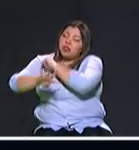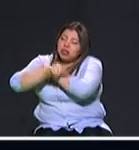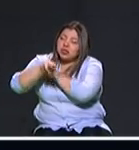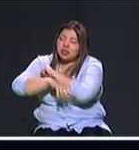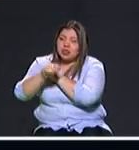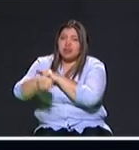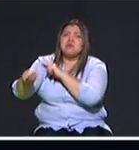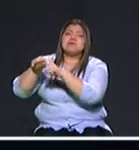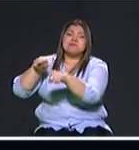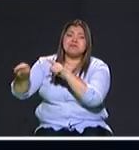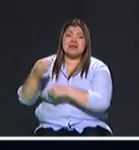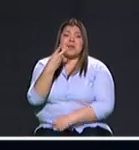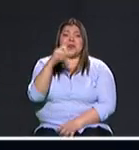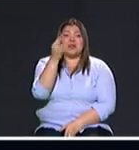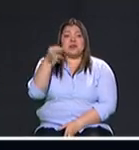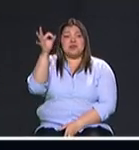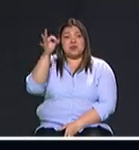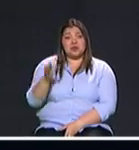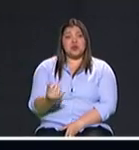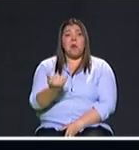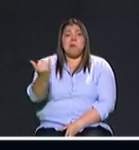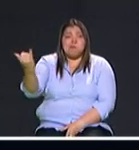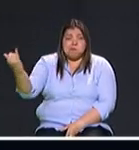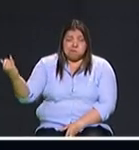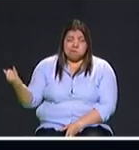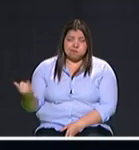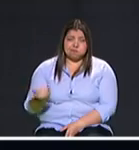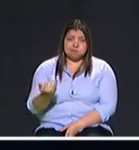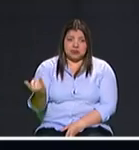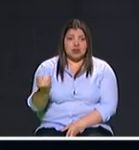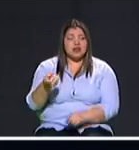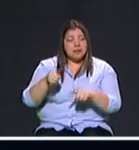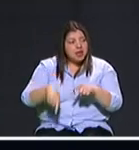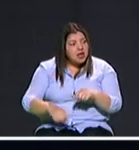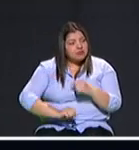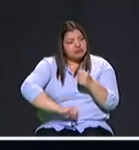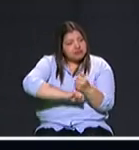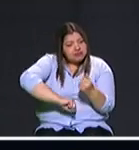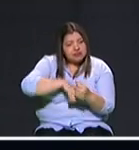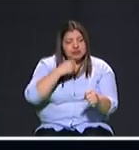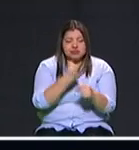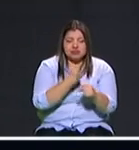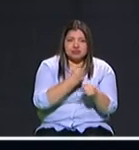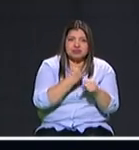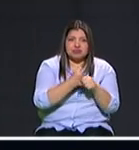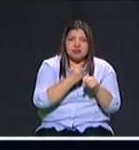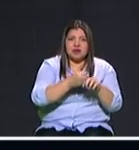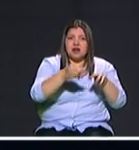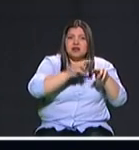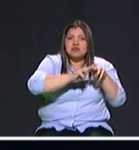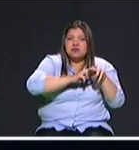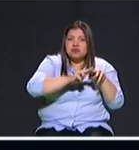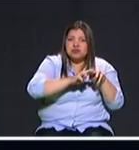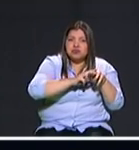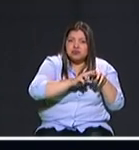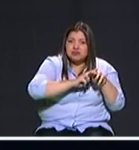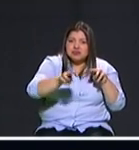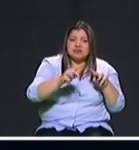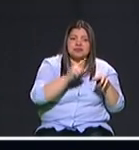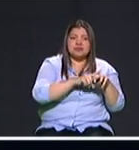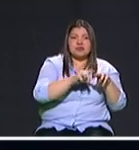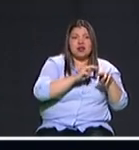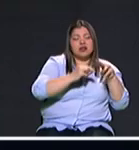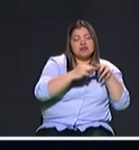punto fundamental dentro del tema de infraestructura hay que avanzar el plan de expansión del metro que hay que construir el tren el tren ligero de la 80